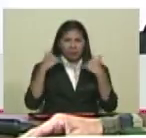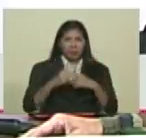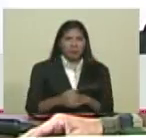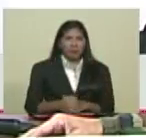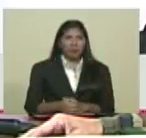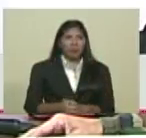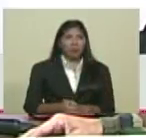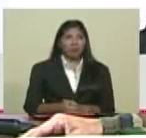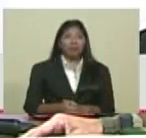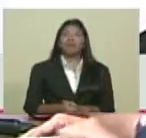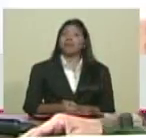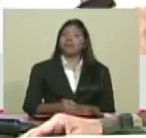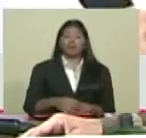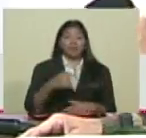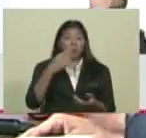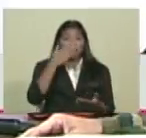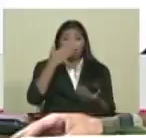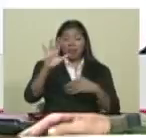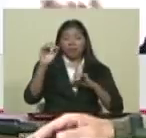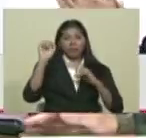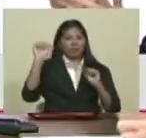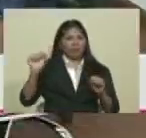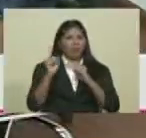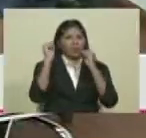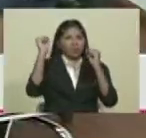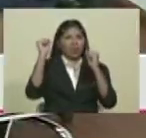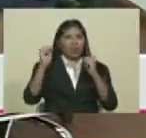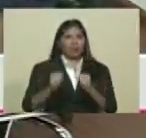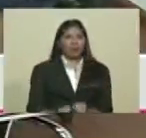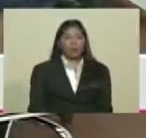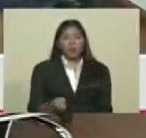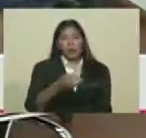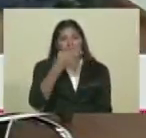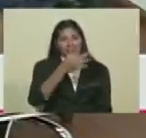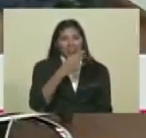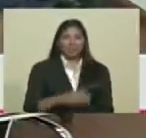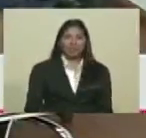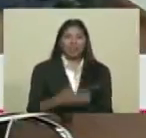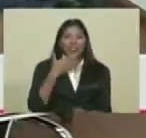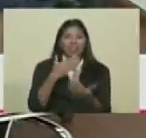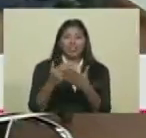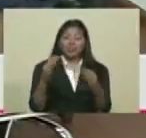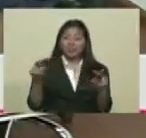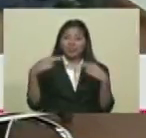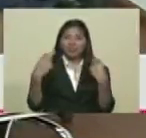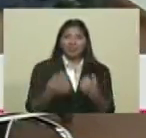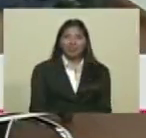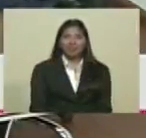¡Hasta la victoria siempre! ¡Venezuela! ¡Venceremos! Buenas tardes, Venezuela. Gracias.